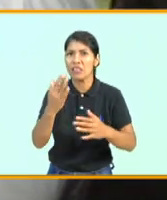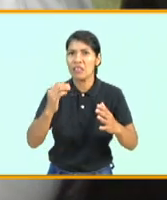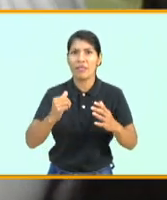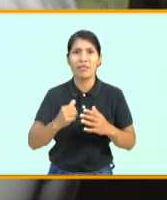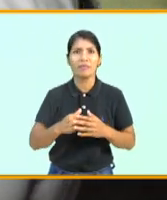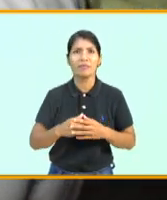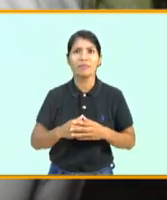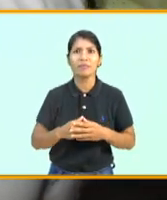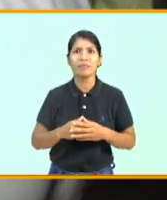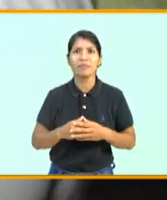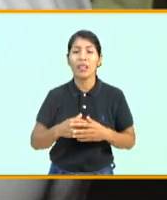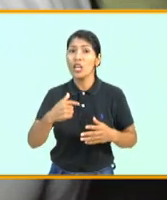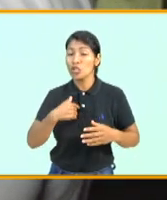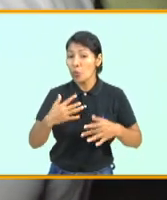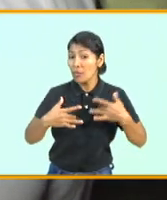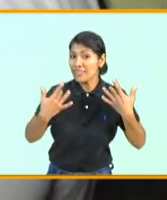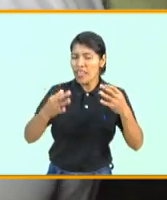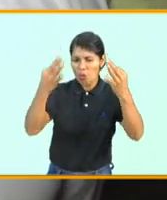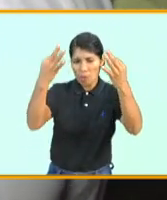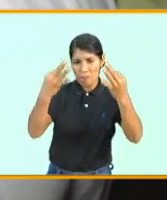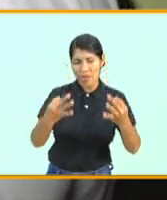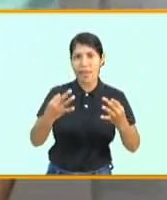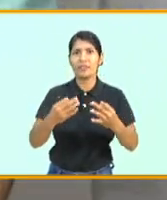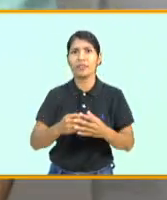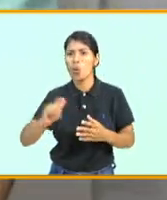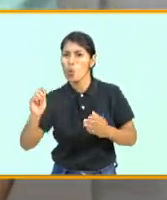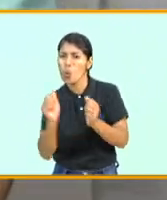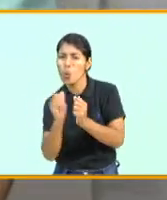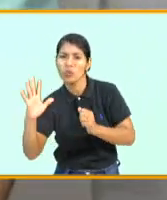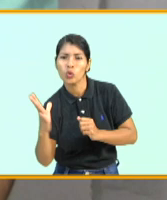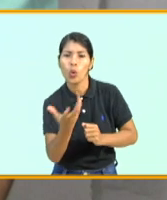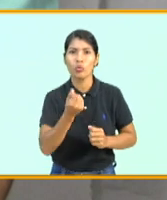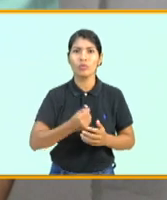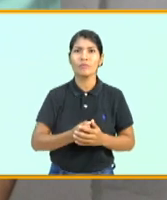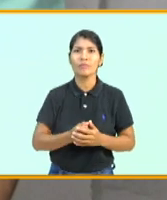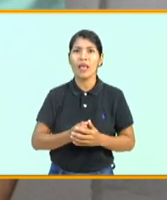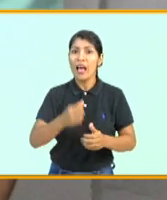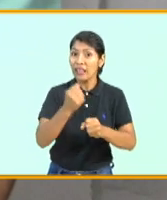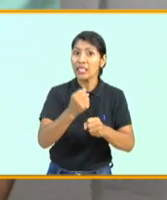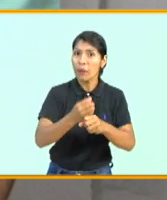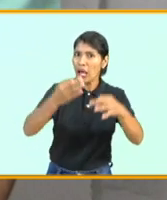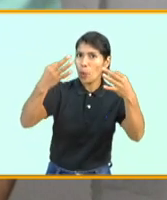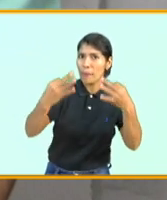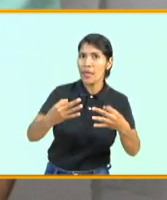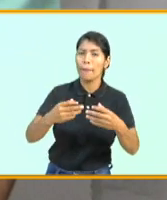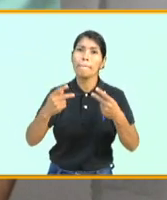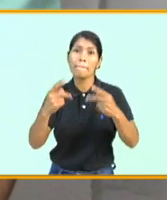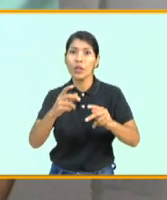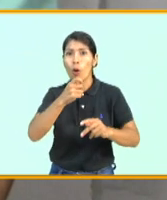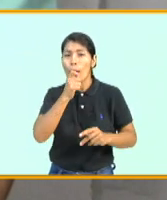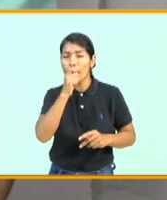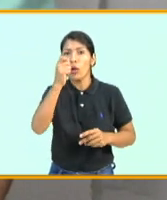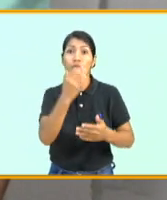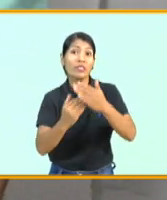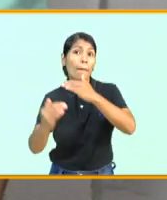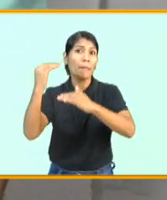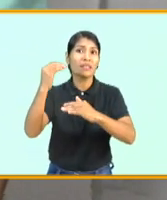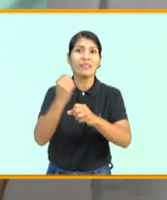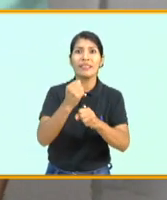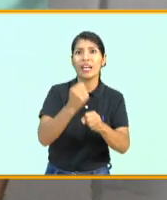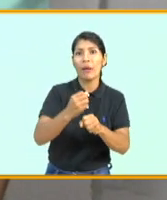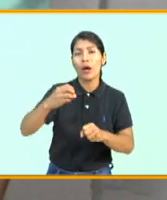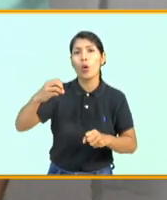impedimento. Particularmente yo estoy contenta con todos, porque han hecho todos un buen papel. Sin embargo, el desempeño de Maynor y